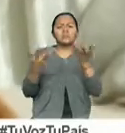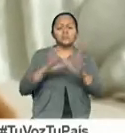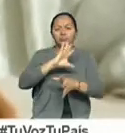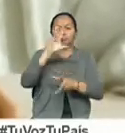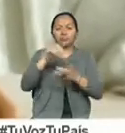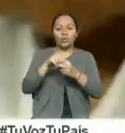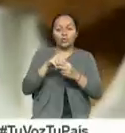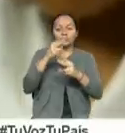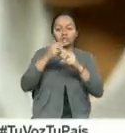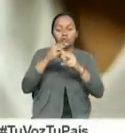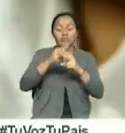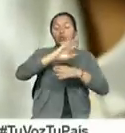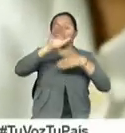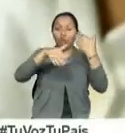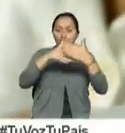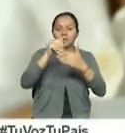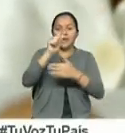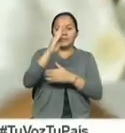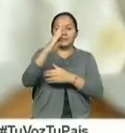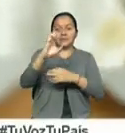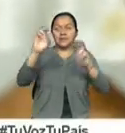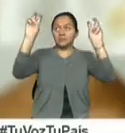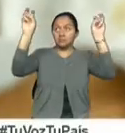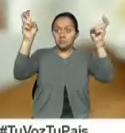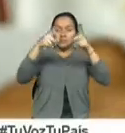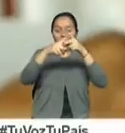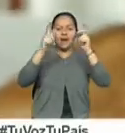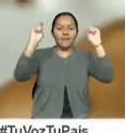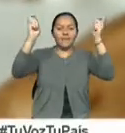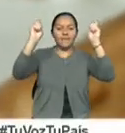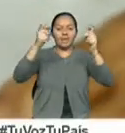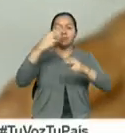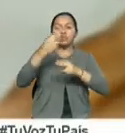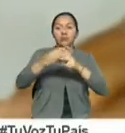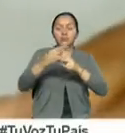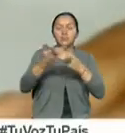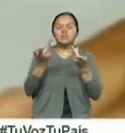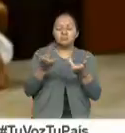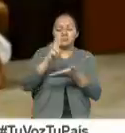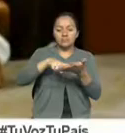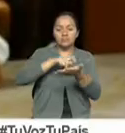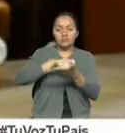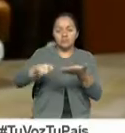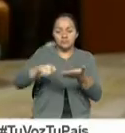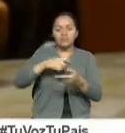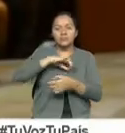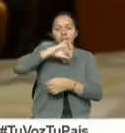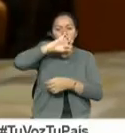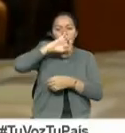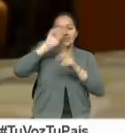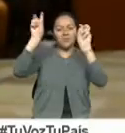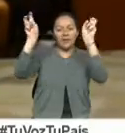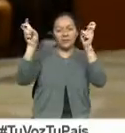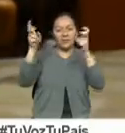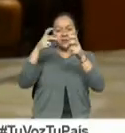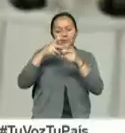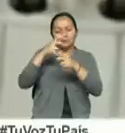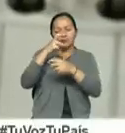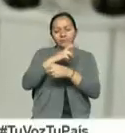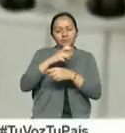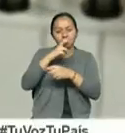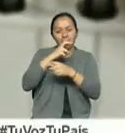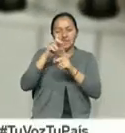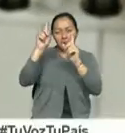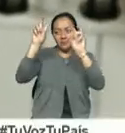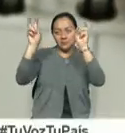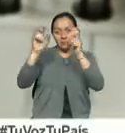ABC, campaña de alfabetización y educación básica Monseñor Leonidas Proaño. El trabajo con los participantes será